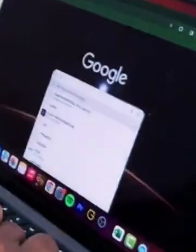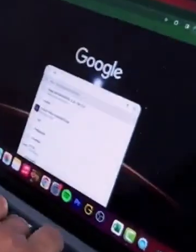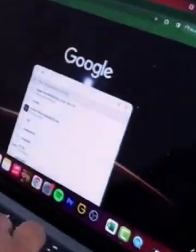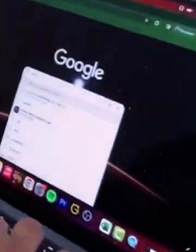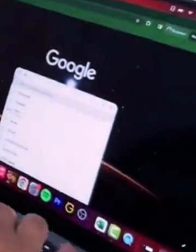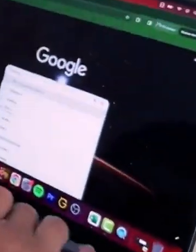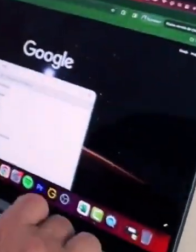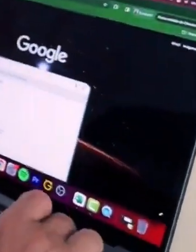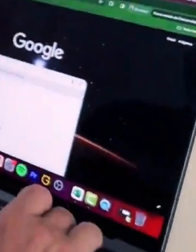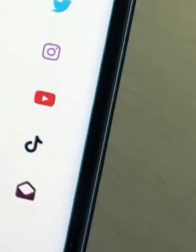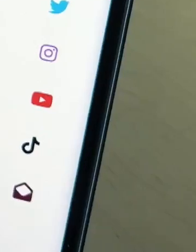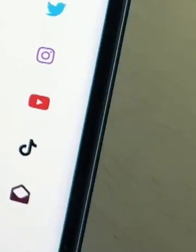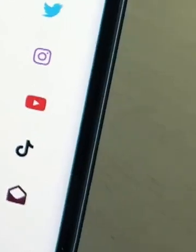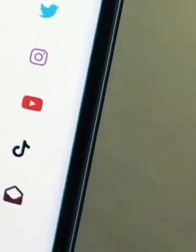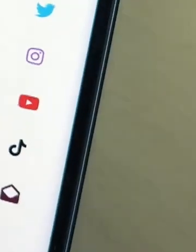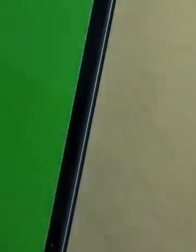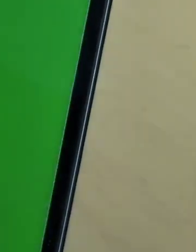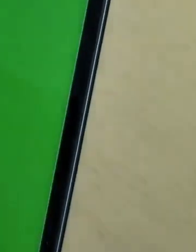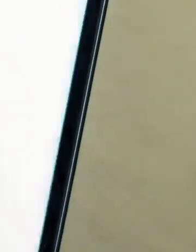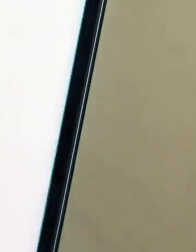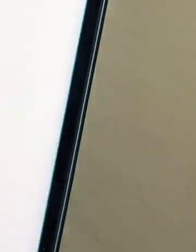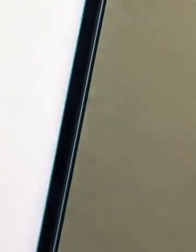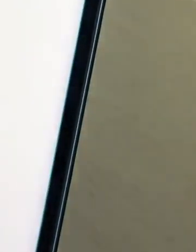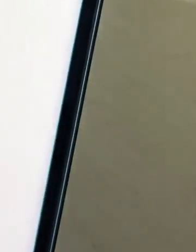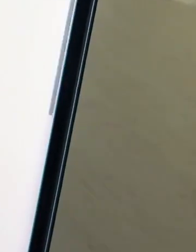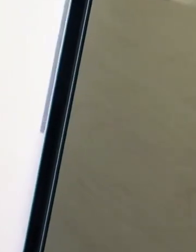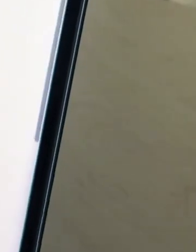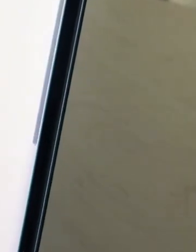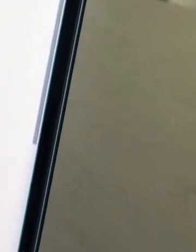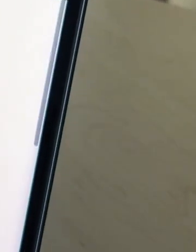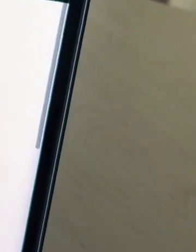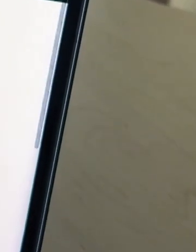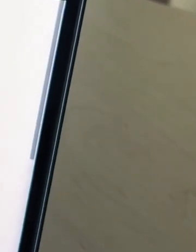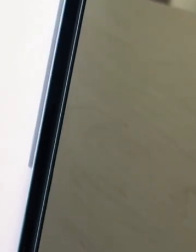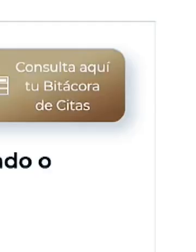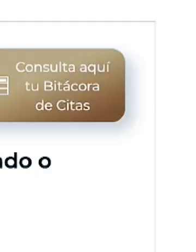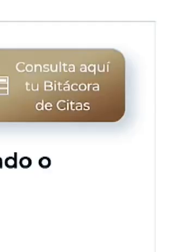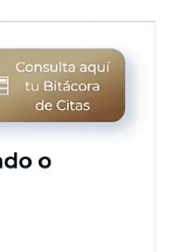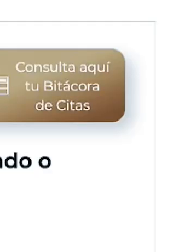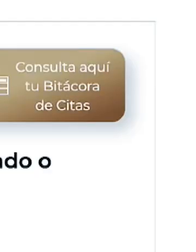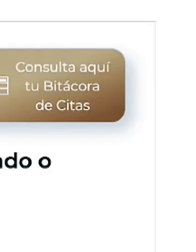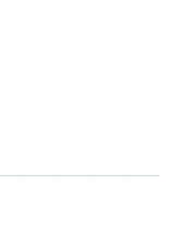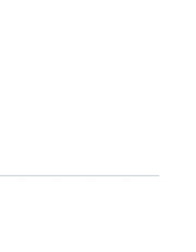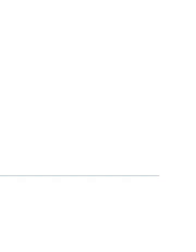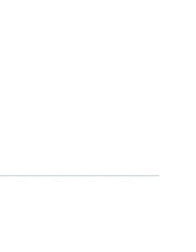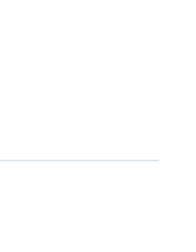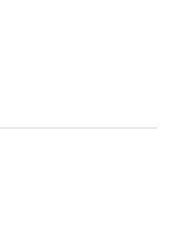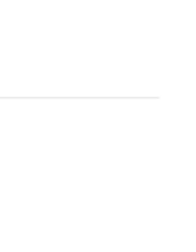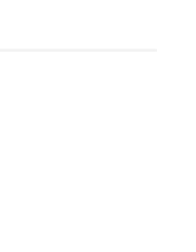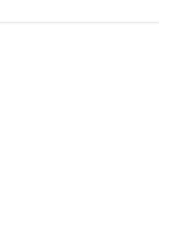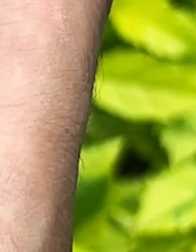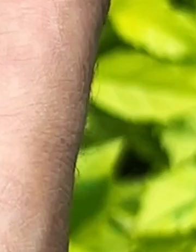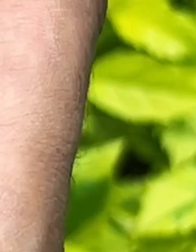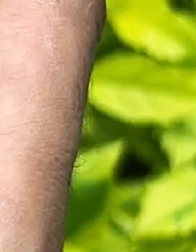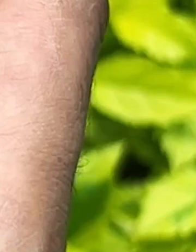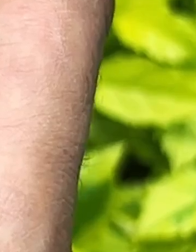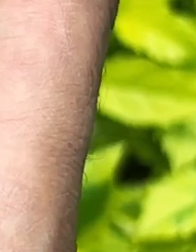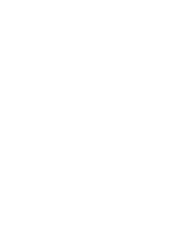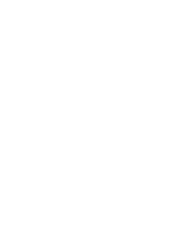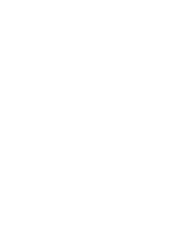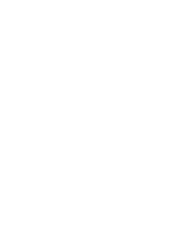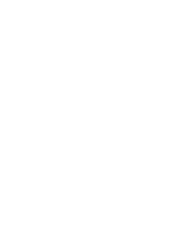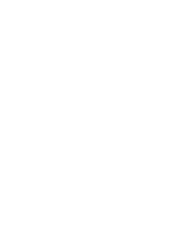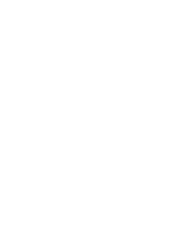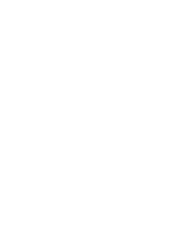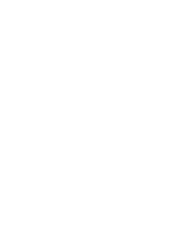se implementó la estrategia tecnológica ASSSTE para agendar citas médicas o cancelarlas a través del portal